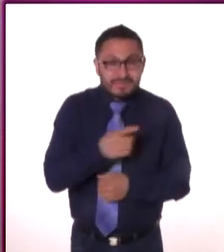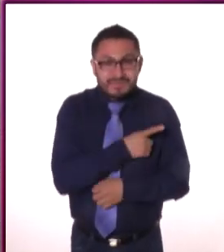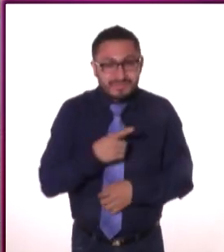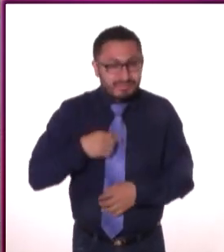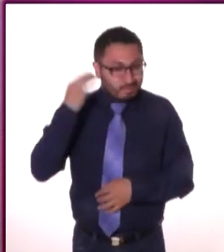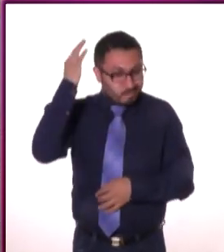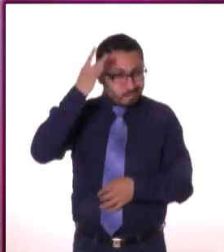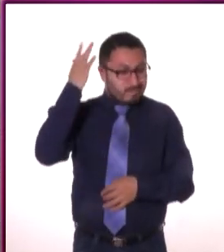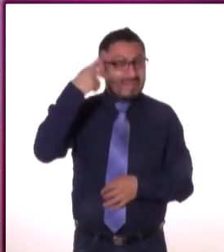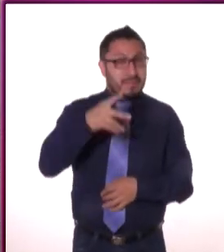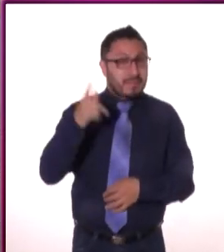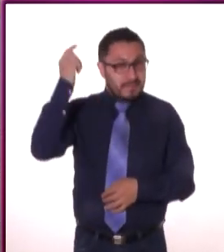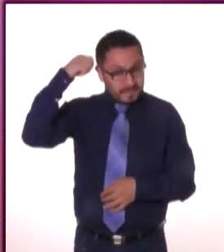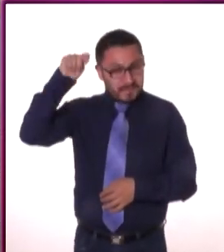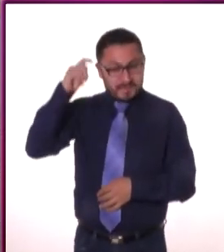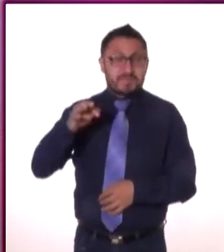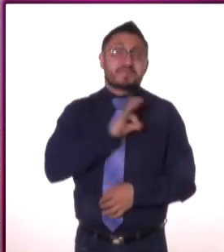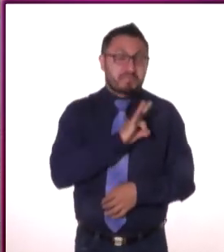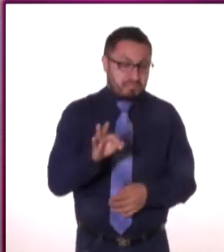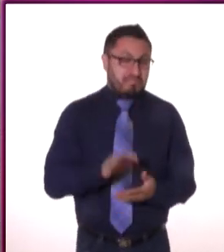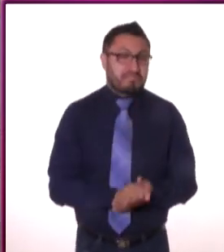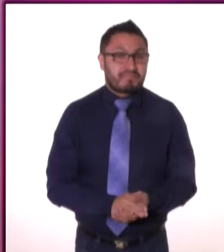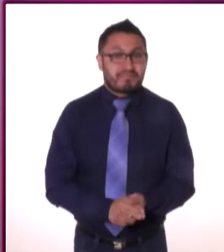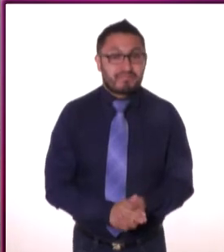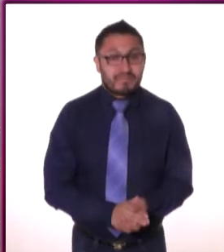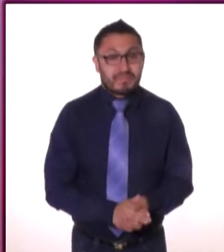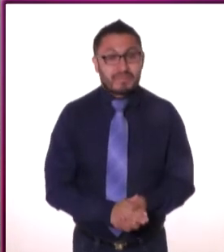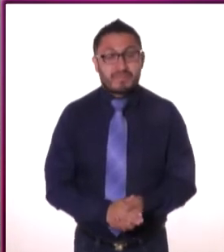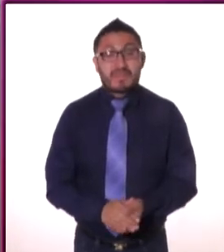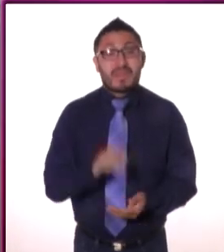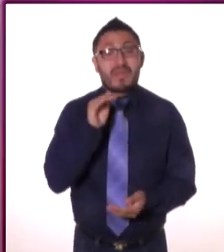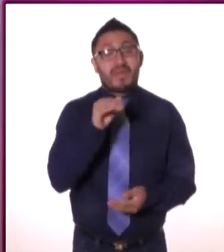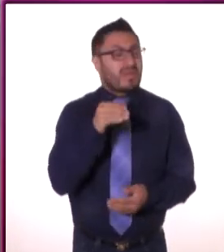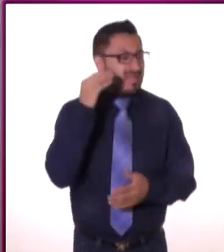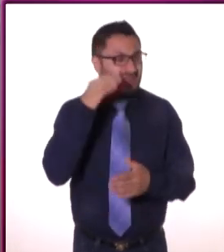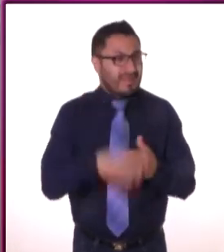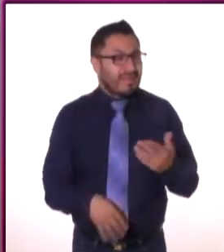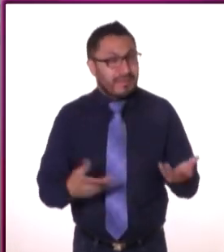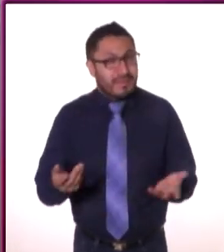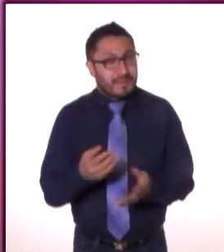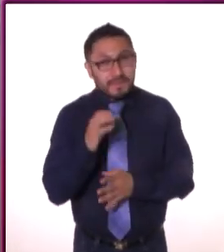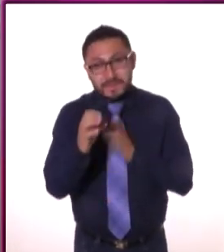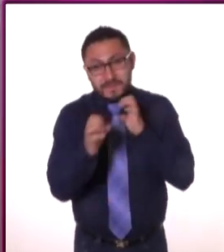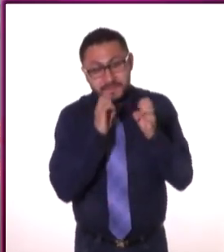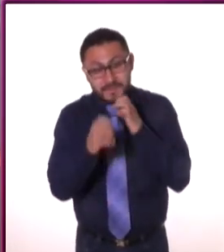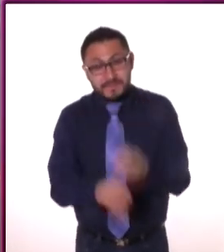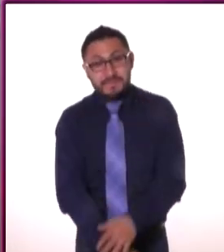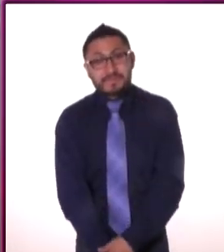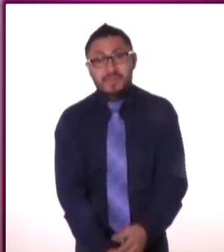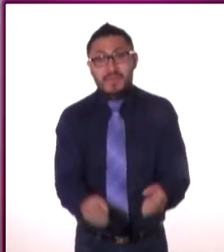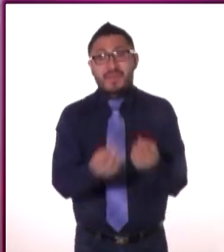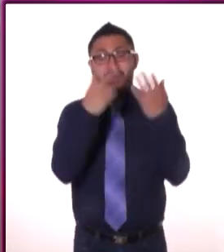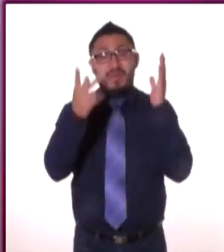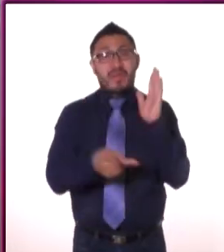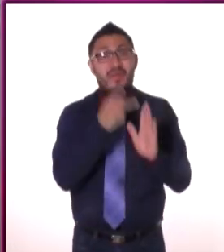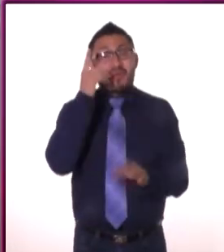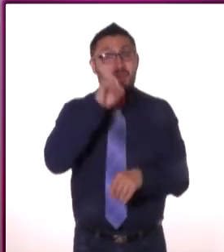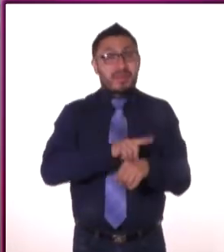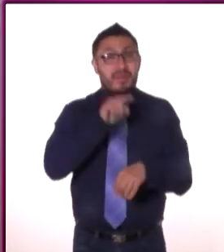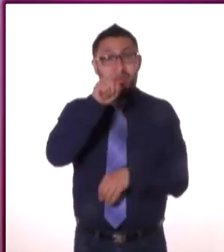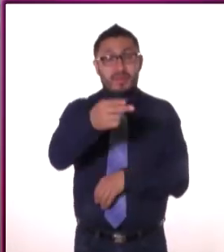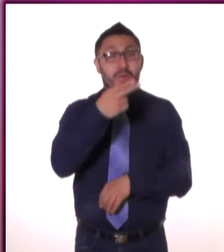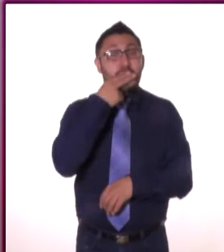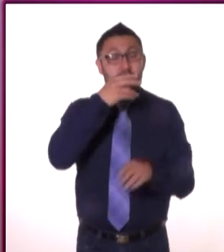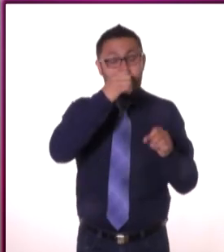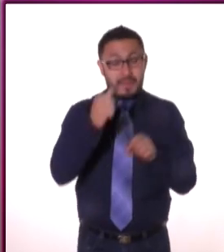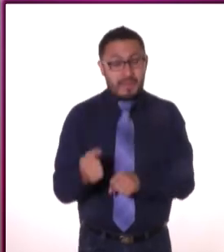una cuestión que tendríamos que reflexionar, pero bueno, teóricamente sería posible, ¿no? Oye, y ya para terminar esta entrevista, ¿cuántas